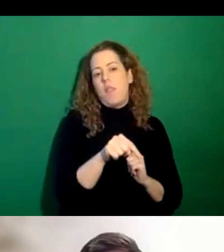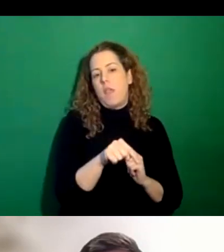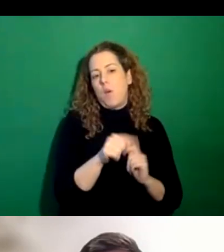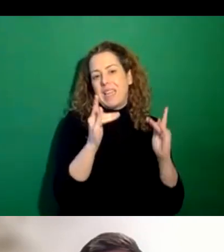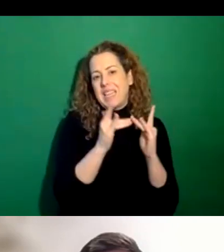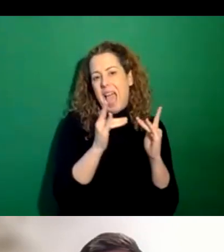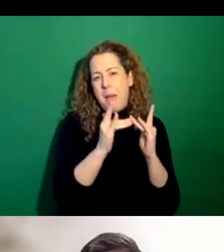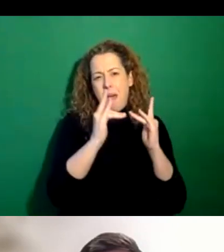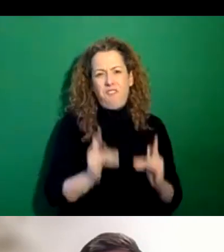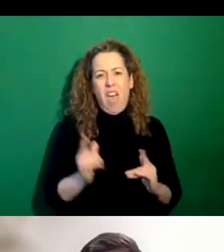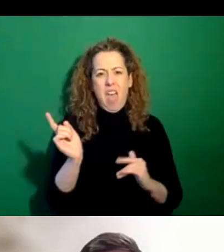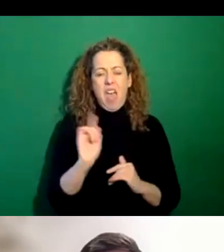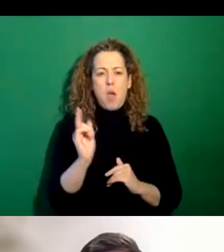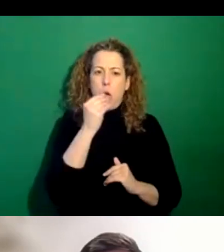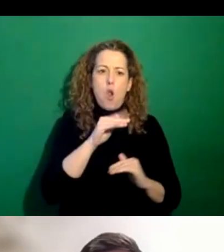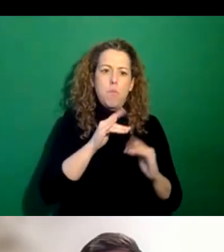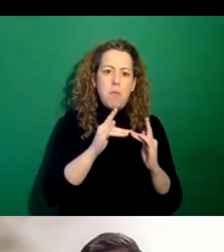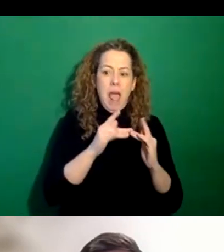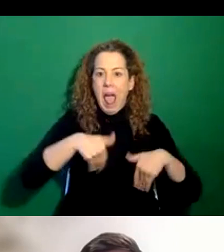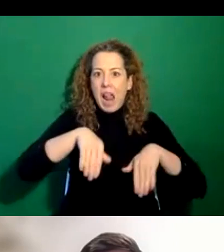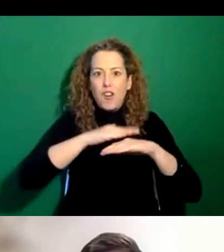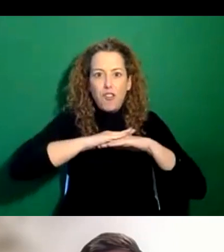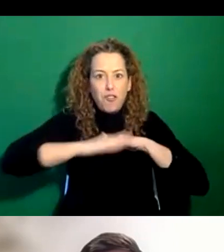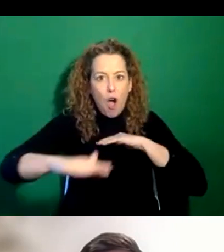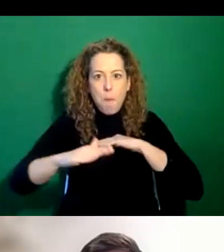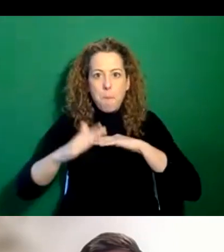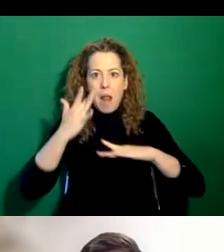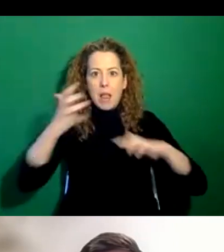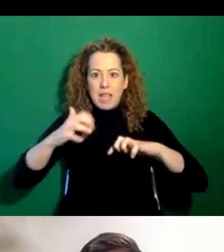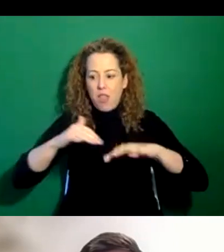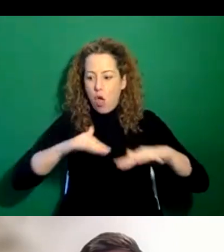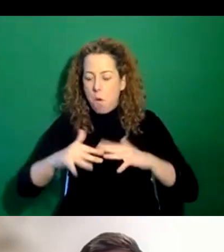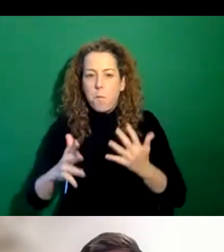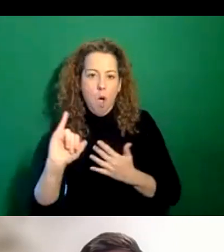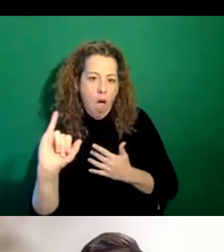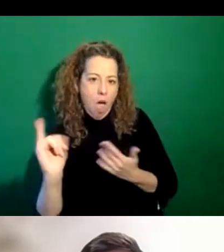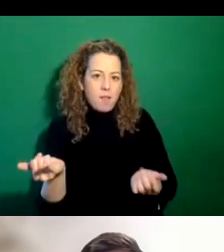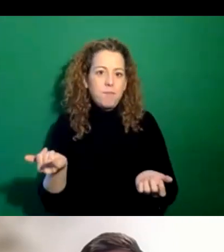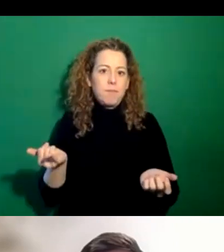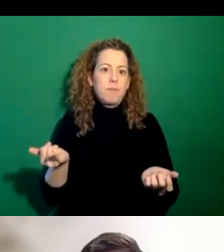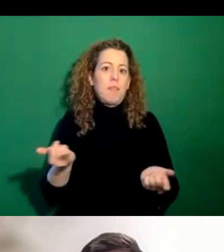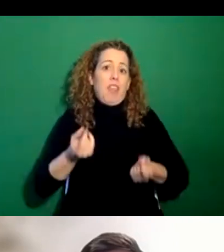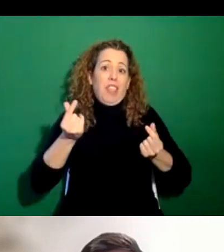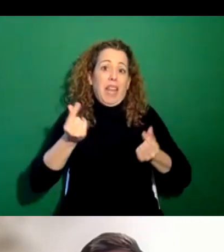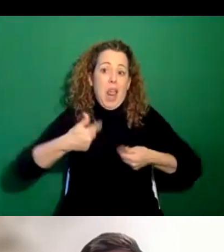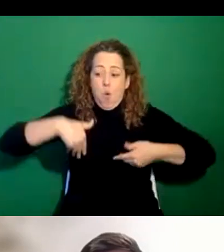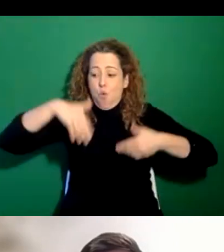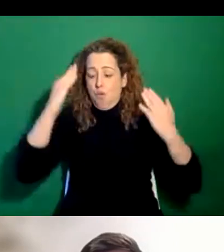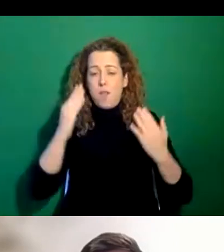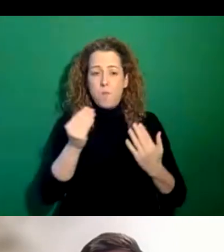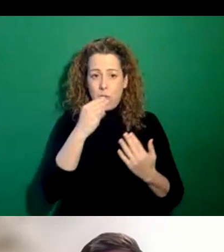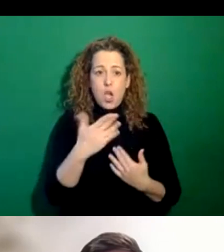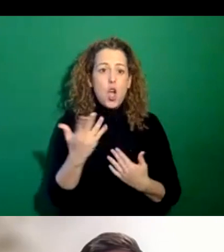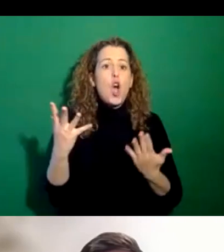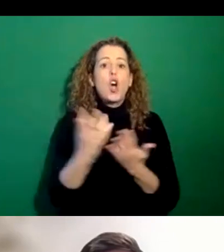cama ultra baja, poner alfombras de detección de movimiento. O sea, dinero te puedes gastar en lo que quieras. Y no